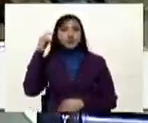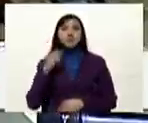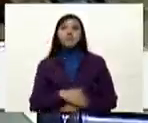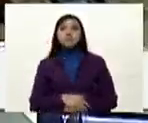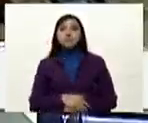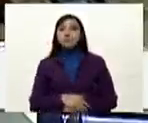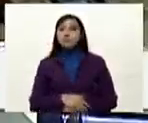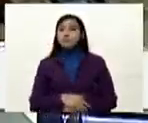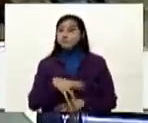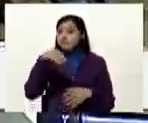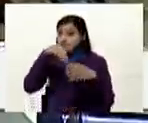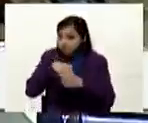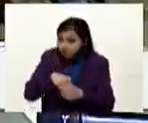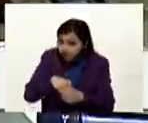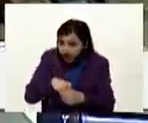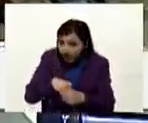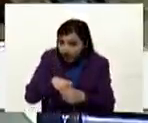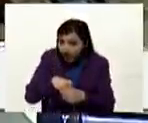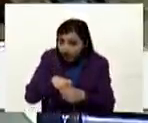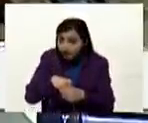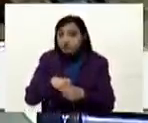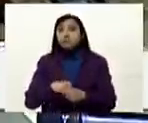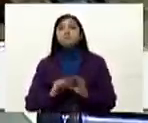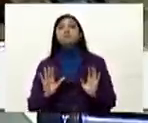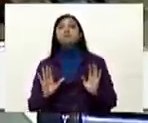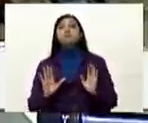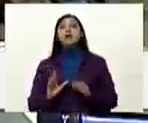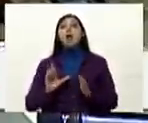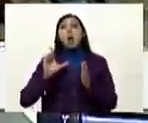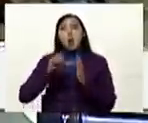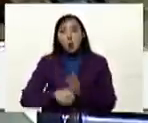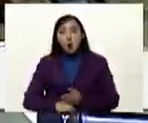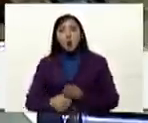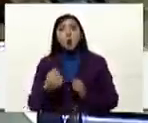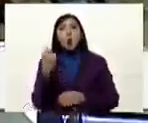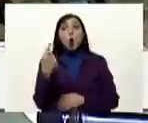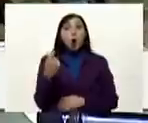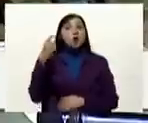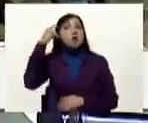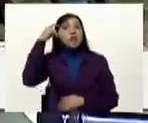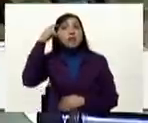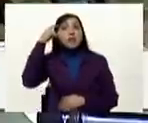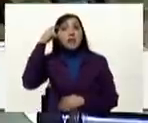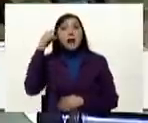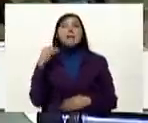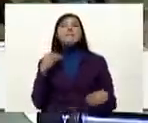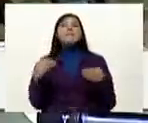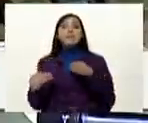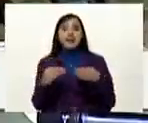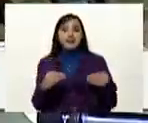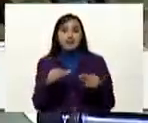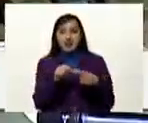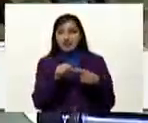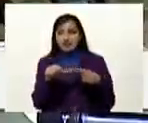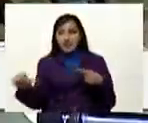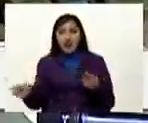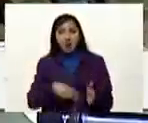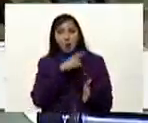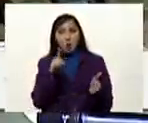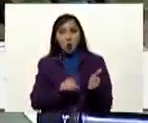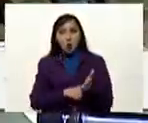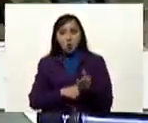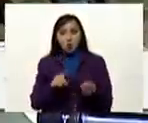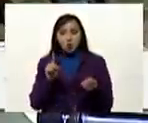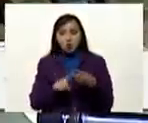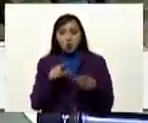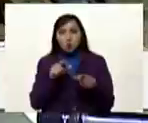Semana radical todavía. Luego viene la semana del 11, flexible. Luego viene la semana